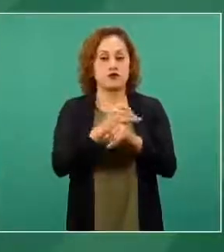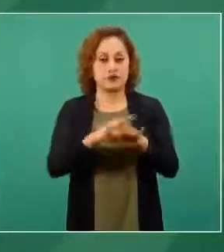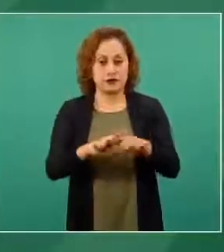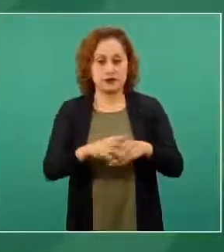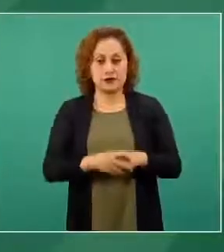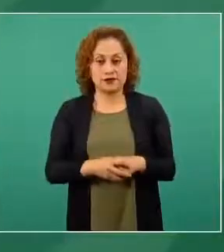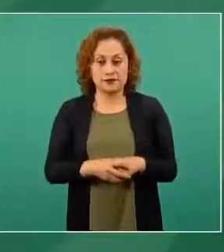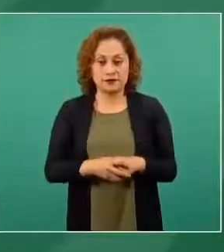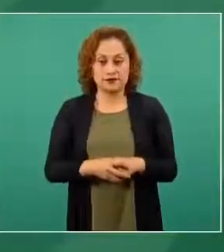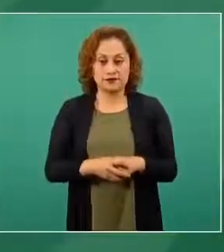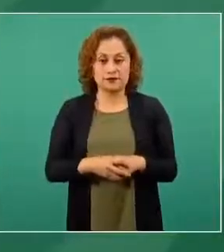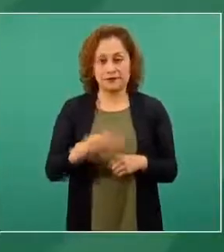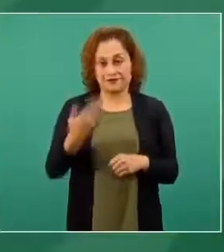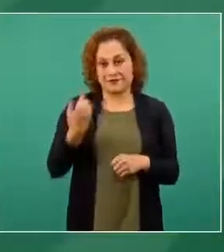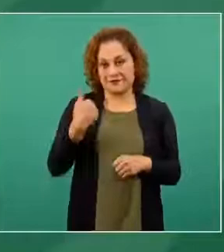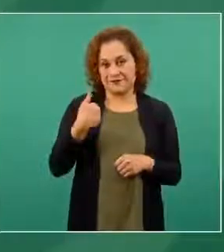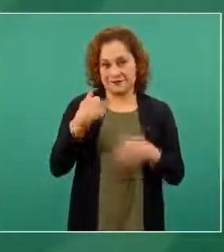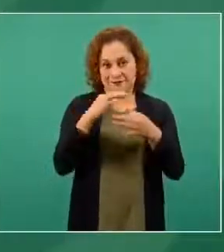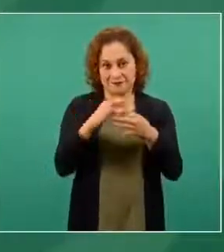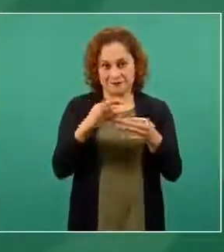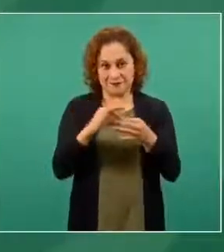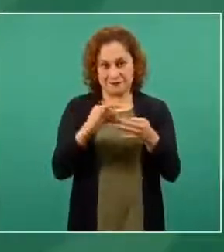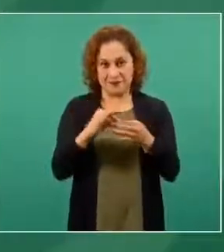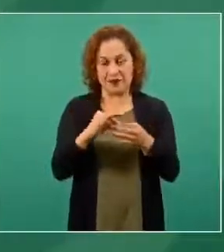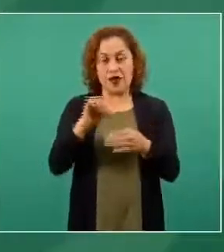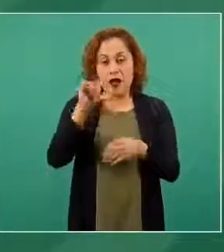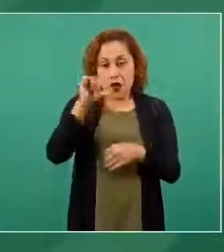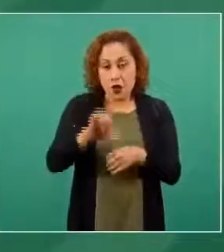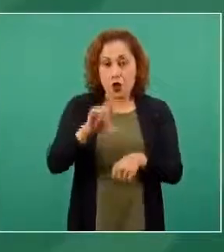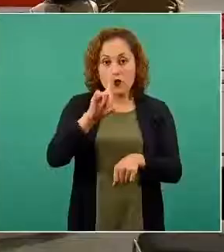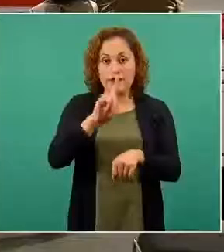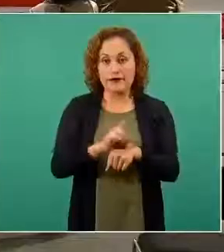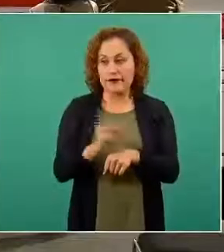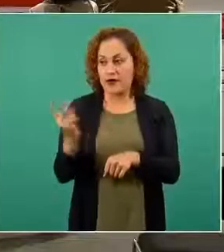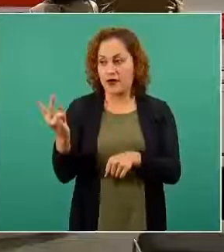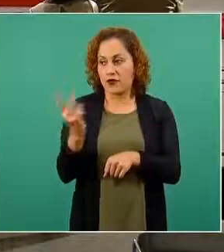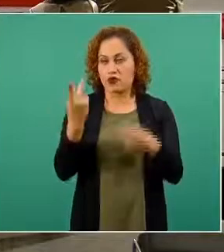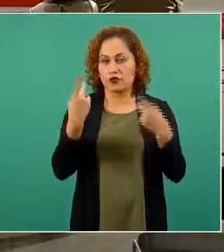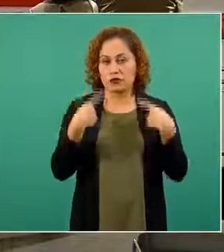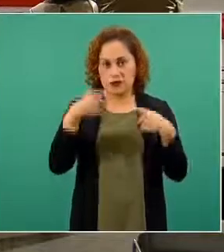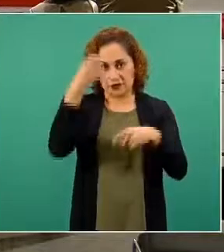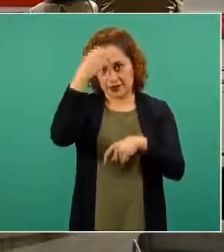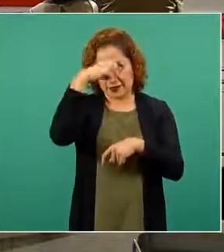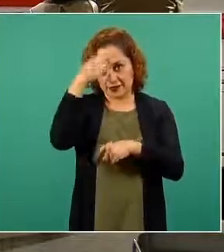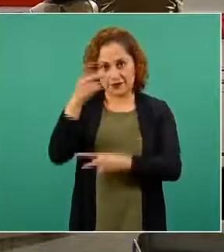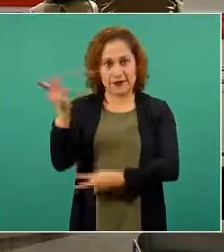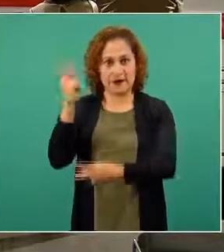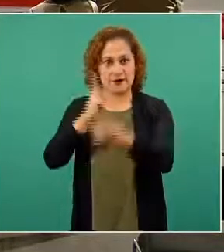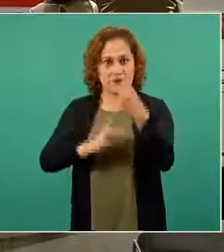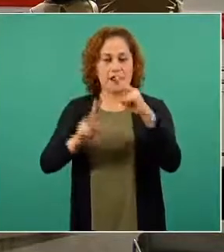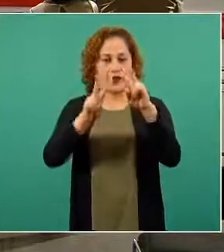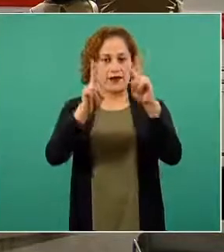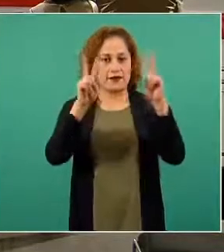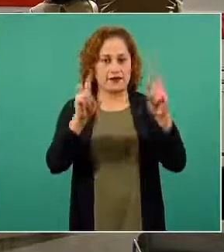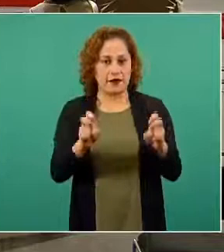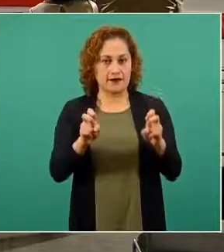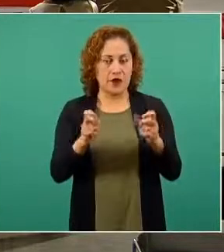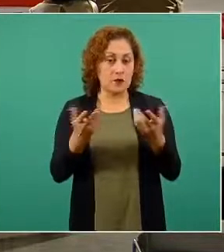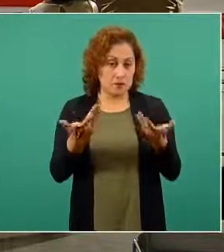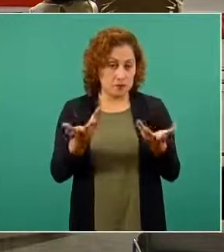vamos a revisar algunos temas con nuestros expertos y vamos a entablar pues una